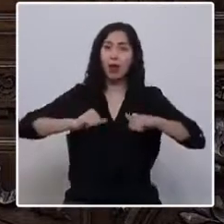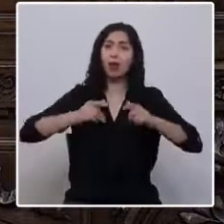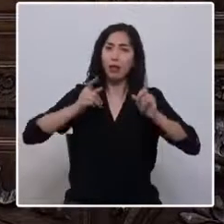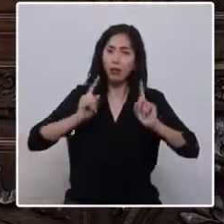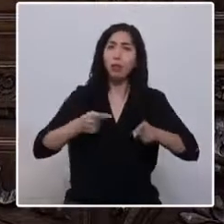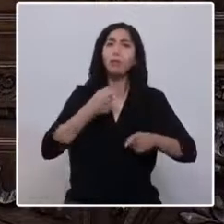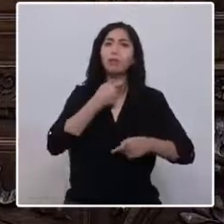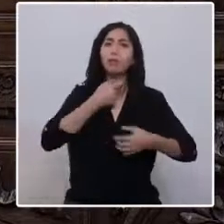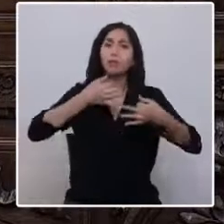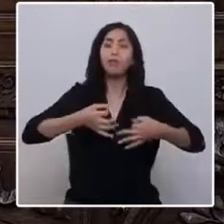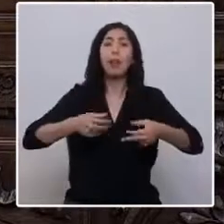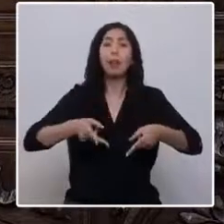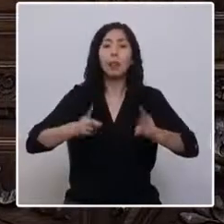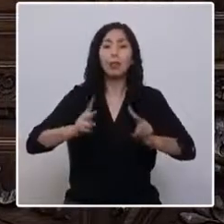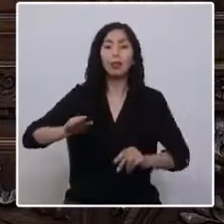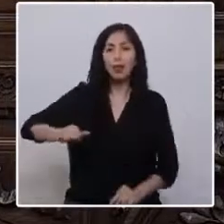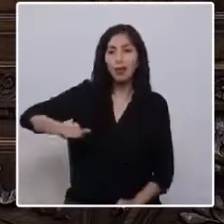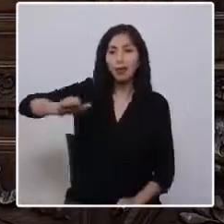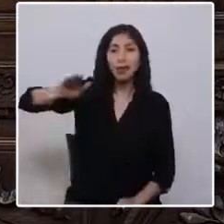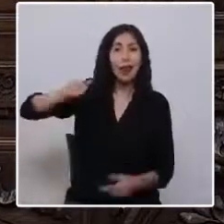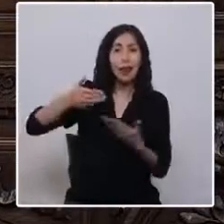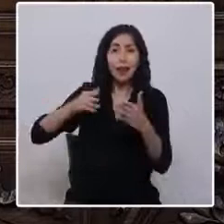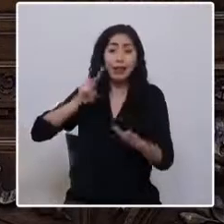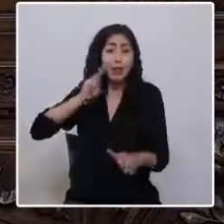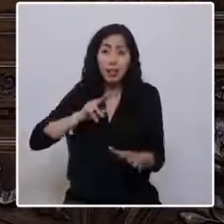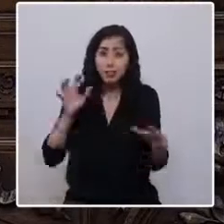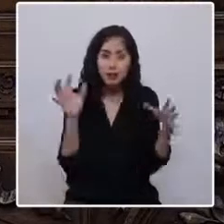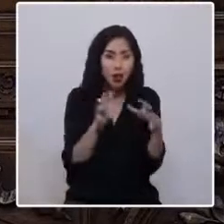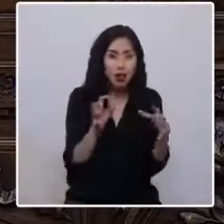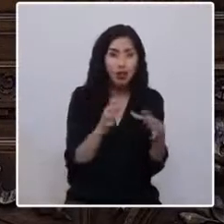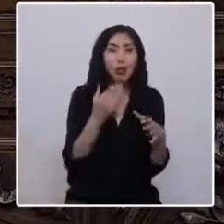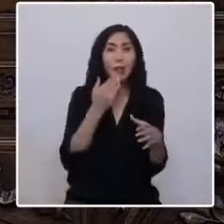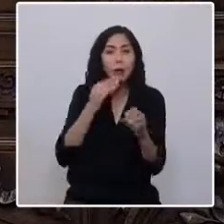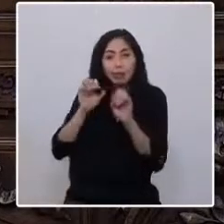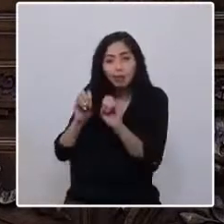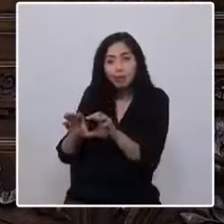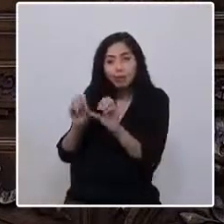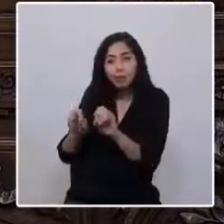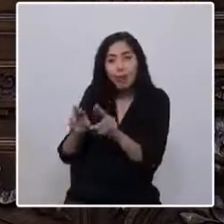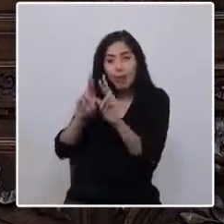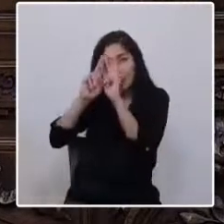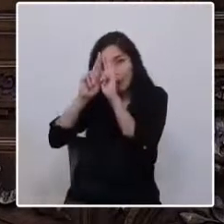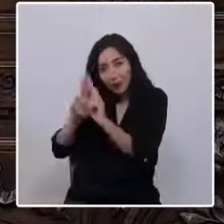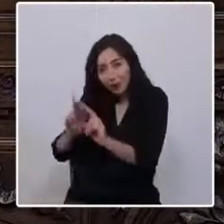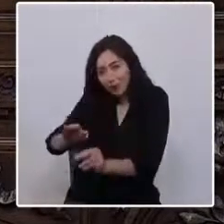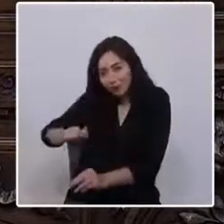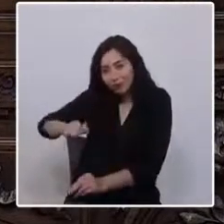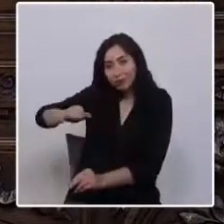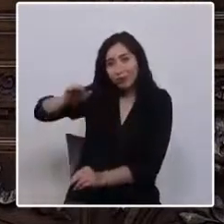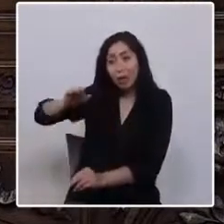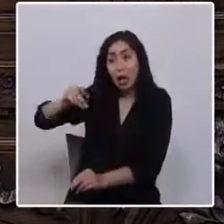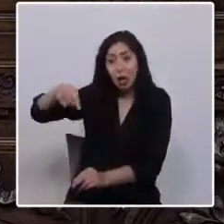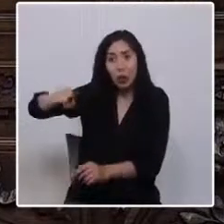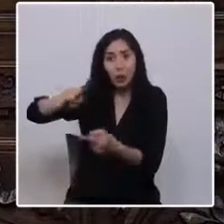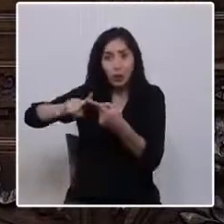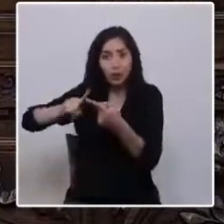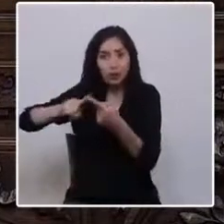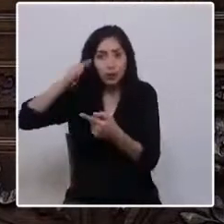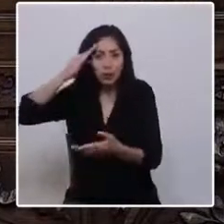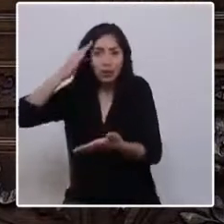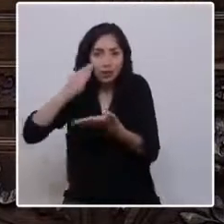derecho a crecer libres de violencia a través de crianzas respetuosas y su participación en la toma de decisiones que les